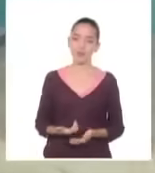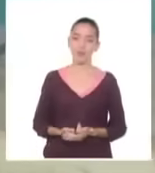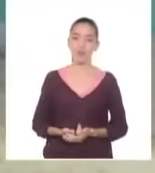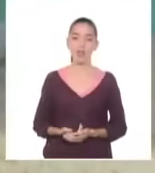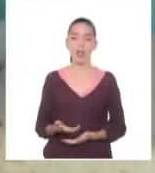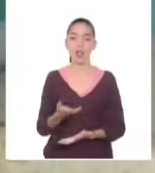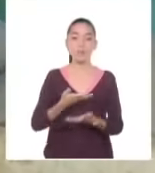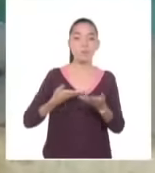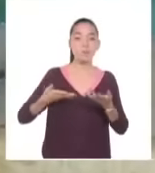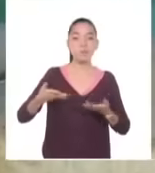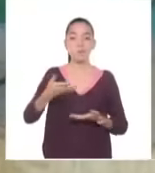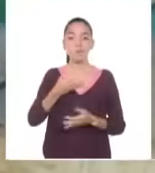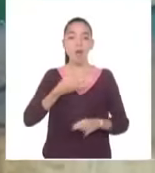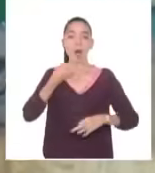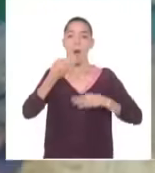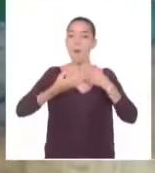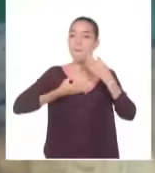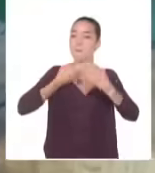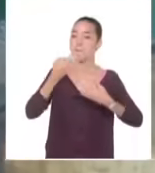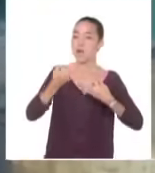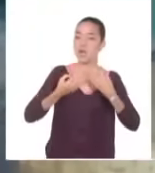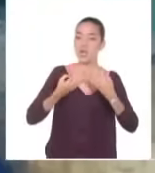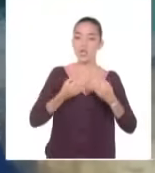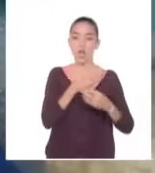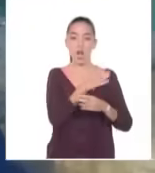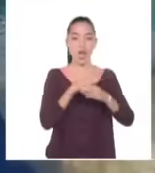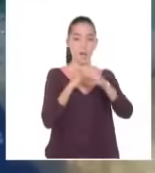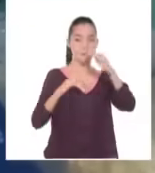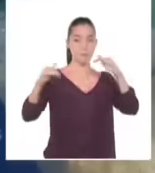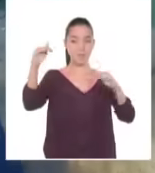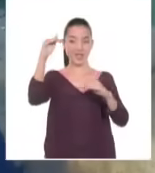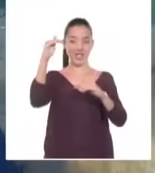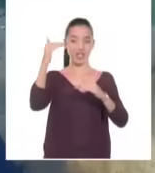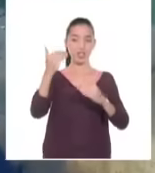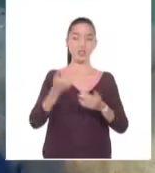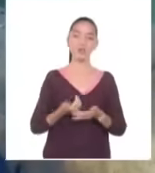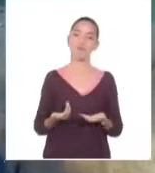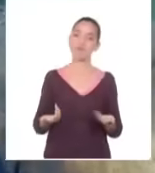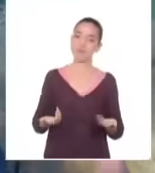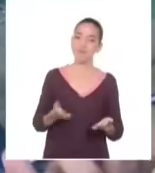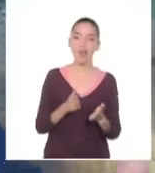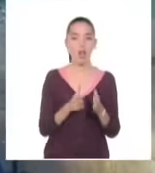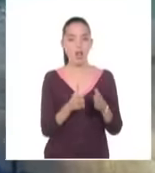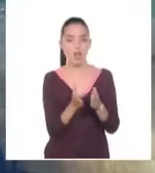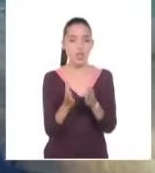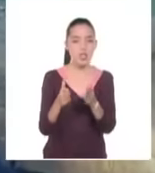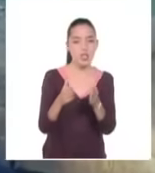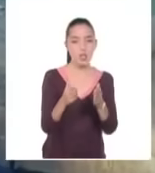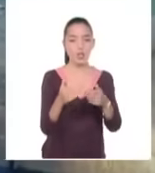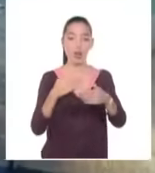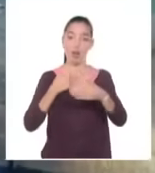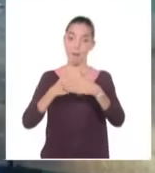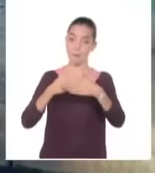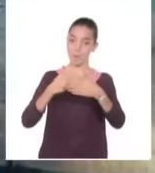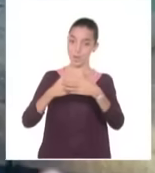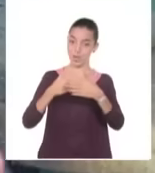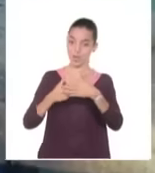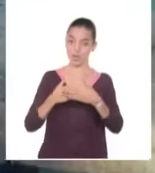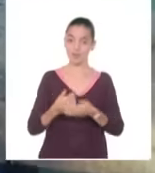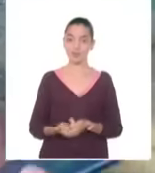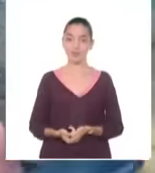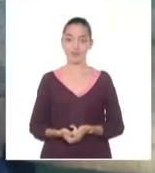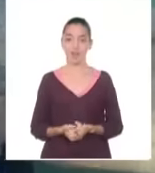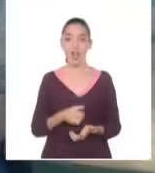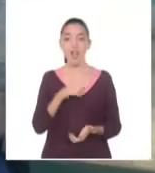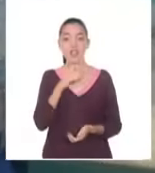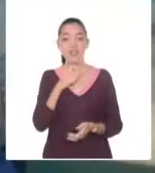ministro de Energía, Vicente de la OLEVI, quien se encuentra haciendo un recorrido, así lo anunciaba, por todo el país. Compleja la situación, pero se